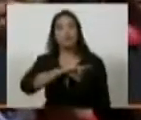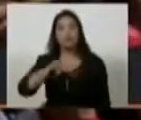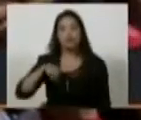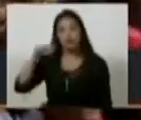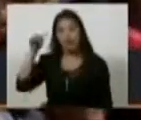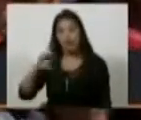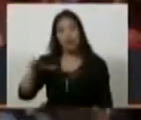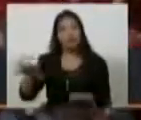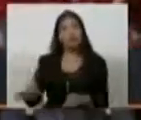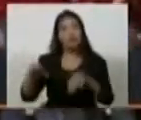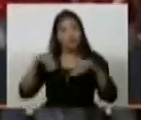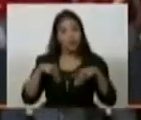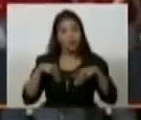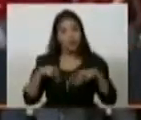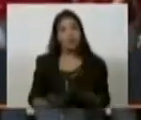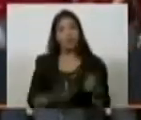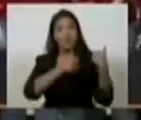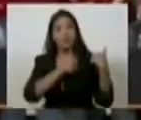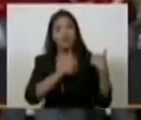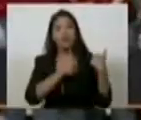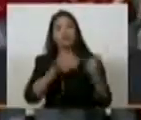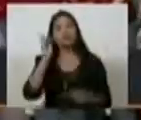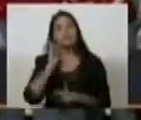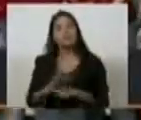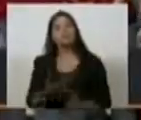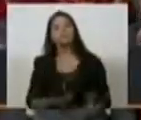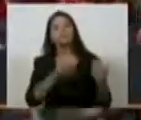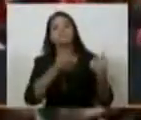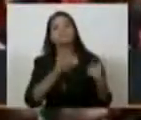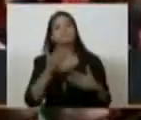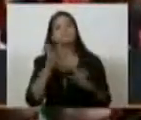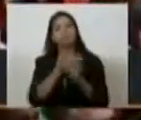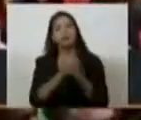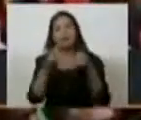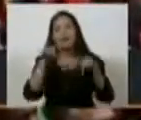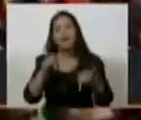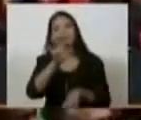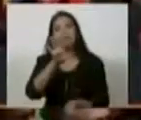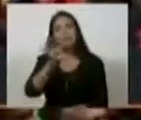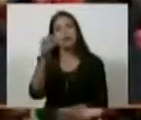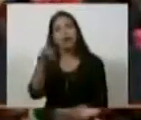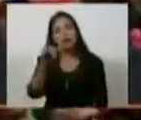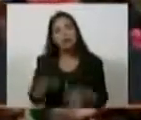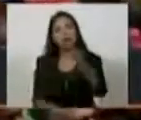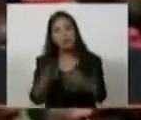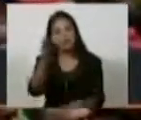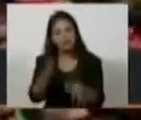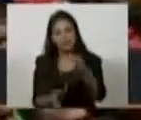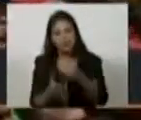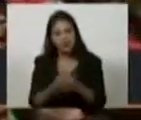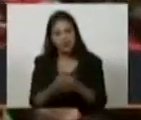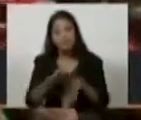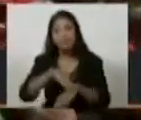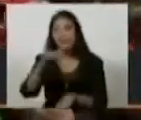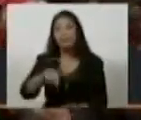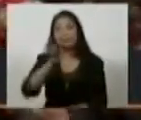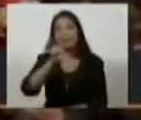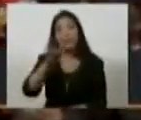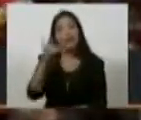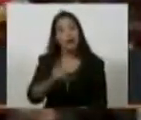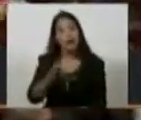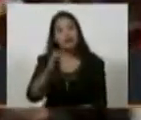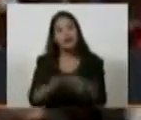lado asumiremos la responsabilidad que nos corresponda para que en este país haya justicia. Para que en este país haya paz.